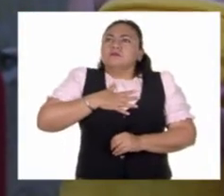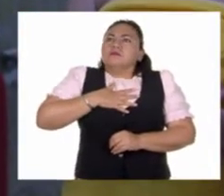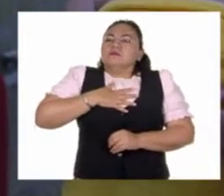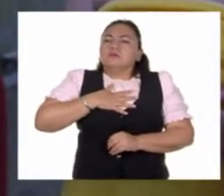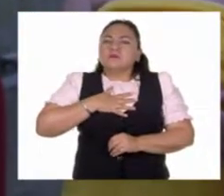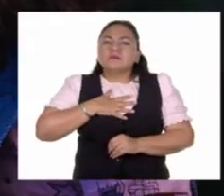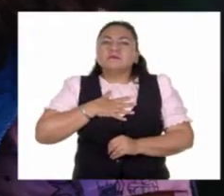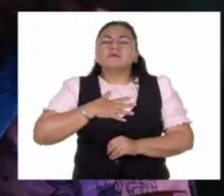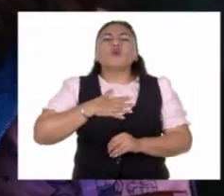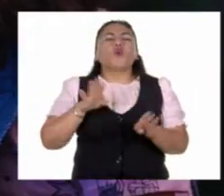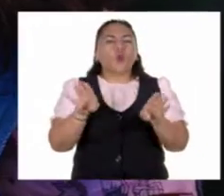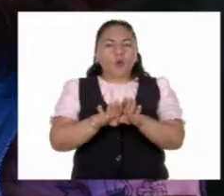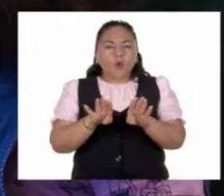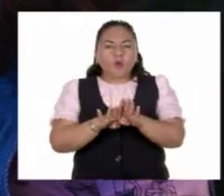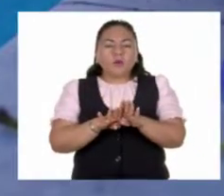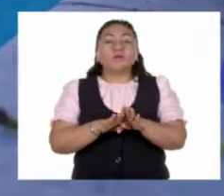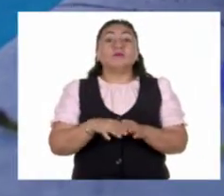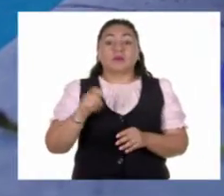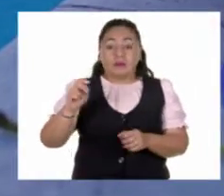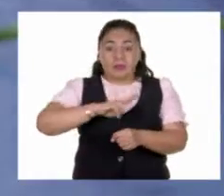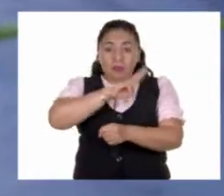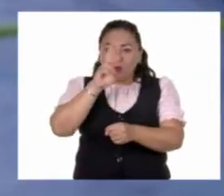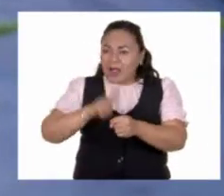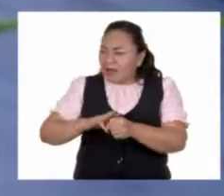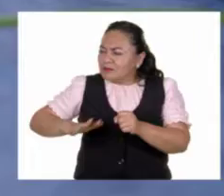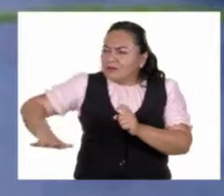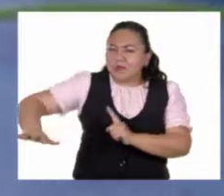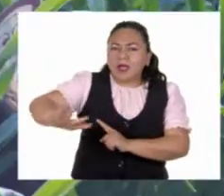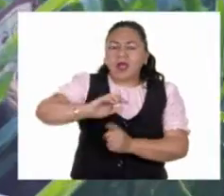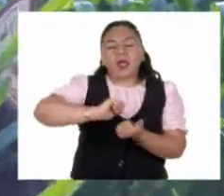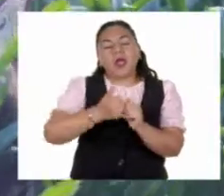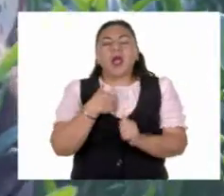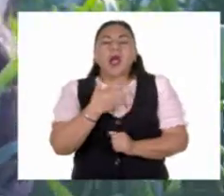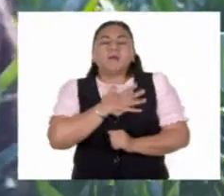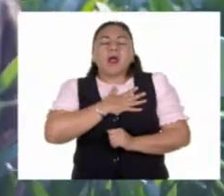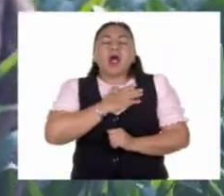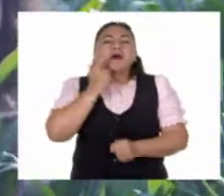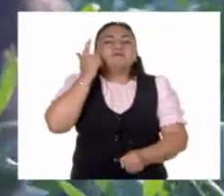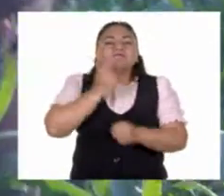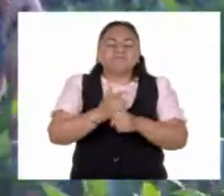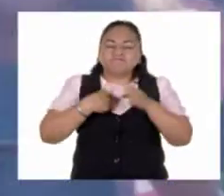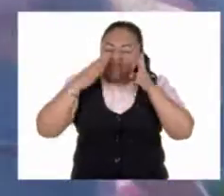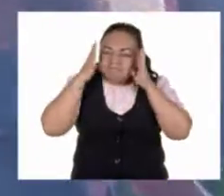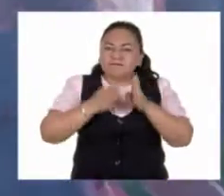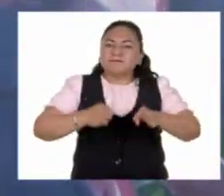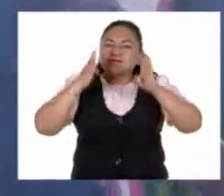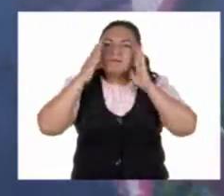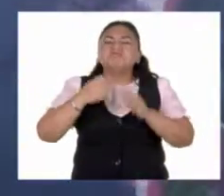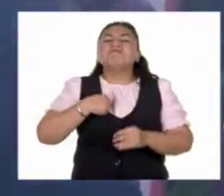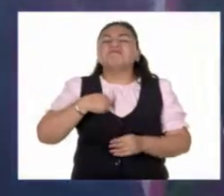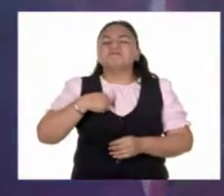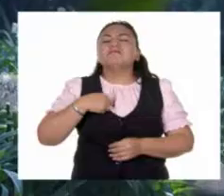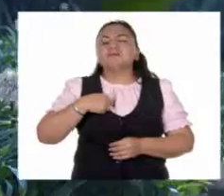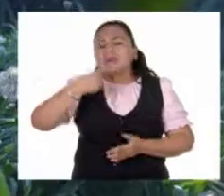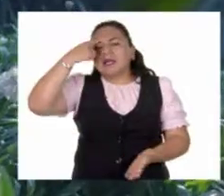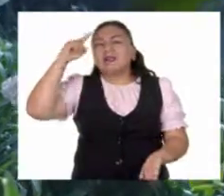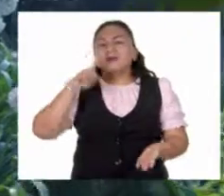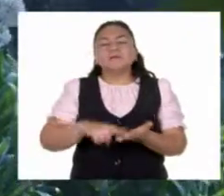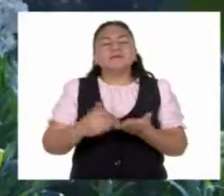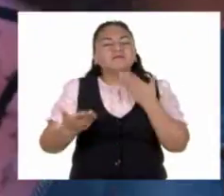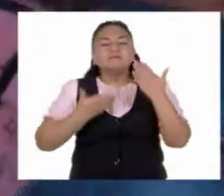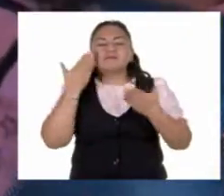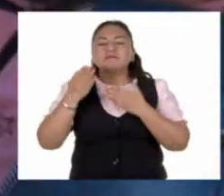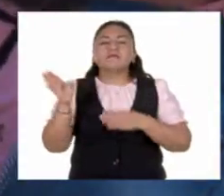respirar. Conocer la naturaleza me hizo amarla y encontrar mi vocación para más grande decir, creo que lo mío es